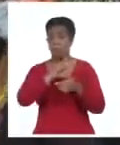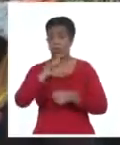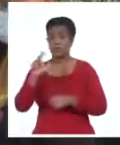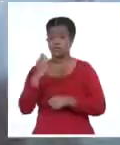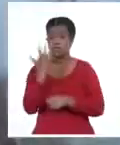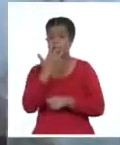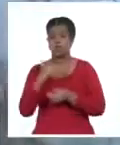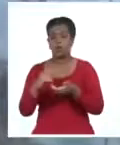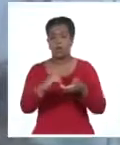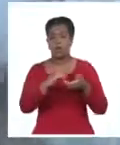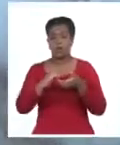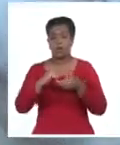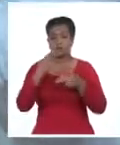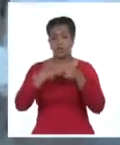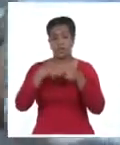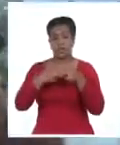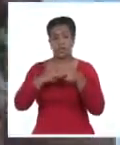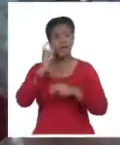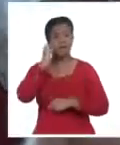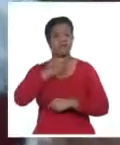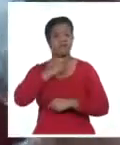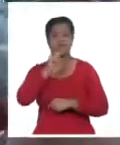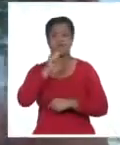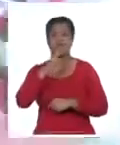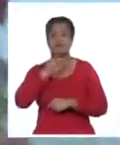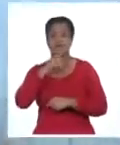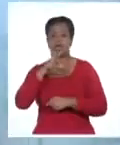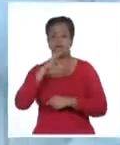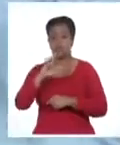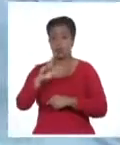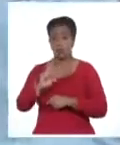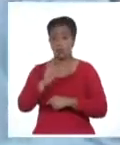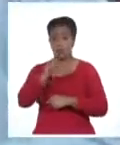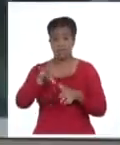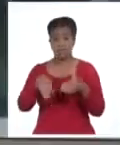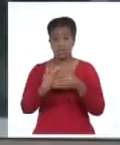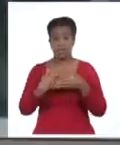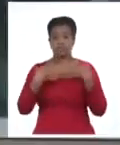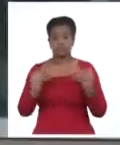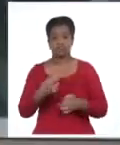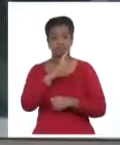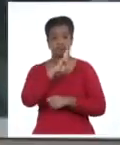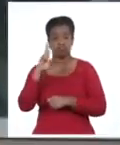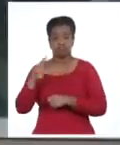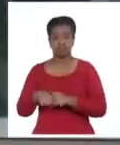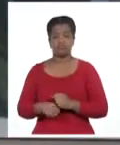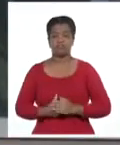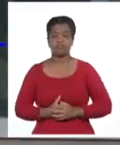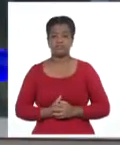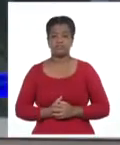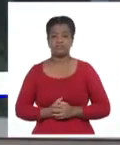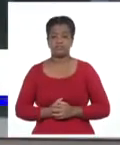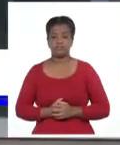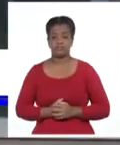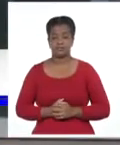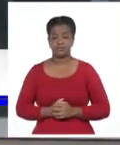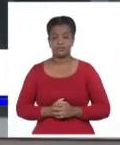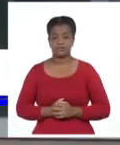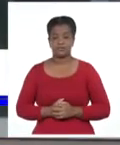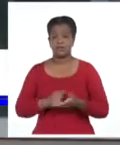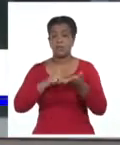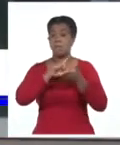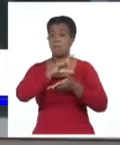el compañero Federico Hernández Hernández. Fue una mañana de reafirmación revolucionaria. Este es el partido que necesitamos. Es